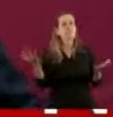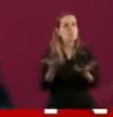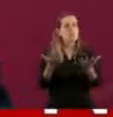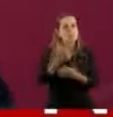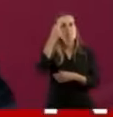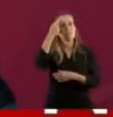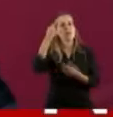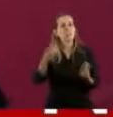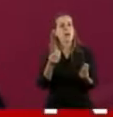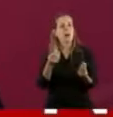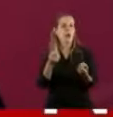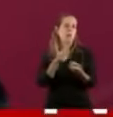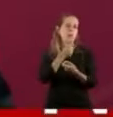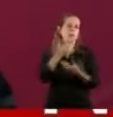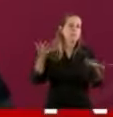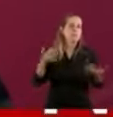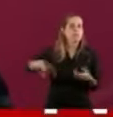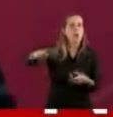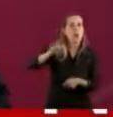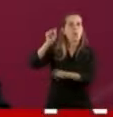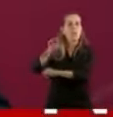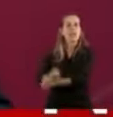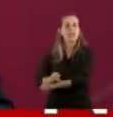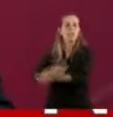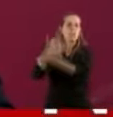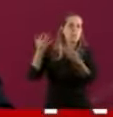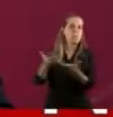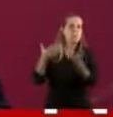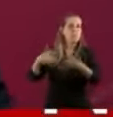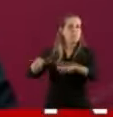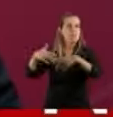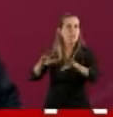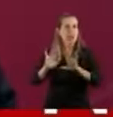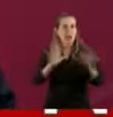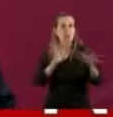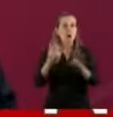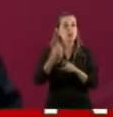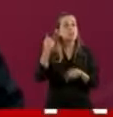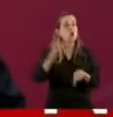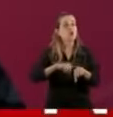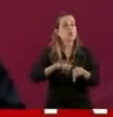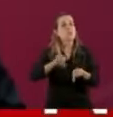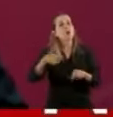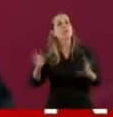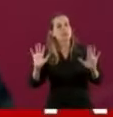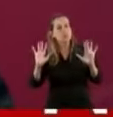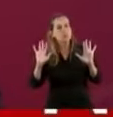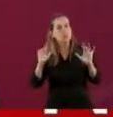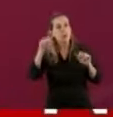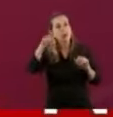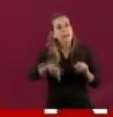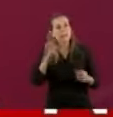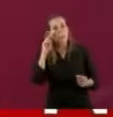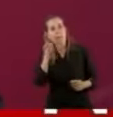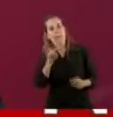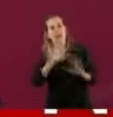fundamentada en una teoría que era el garantismo, que tal vez para otro momento hubiese funcionado, pero esa mirada hoy